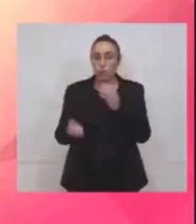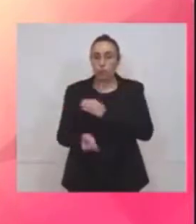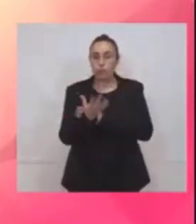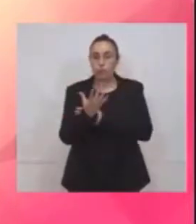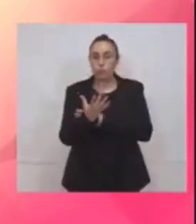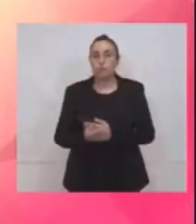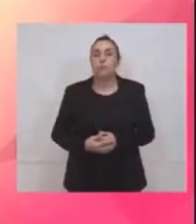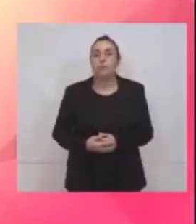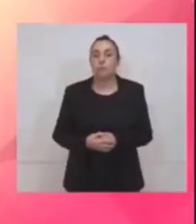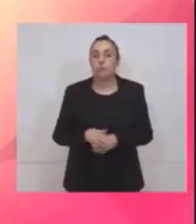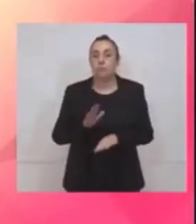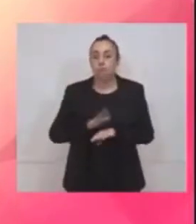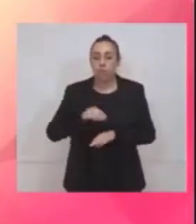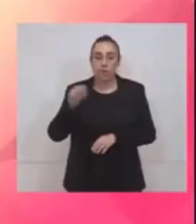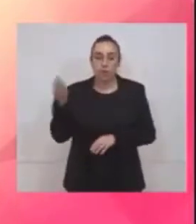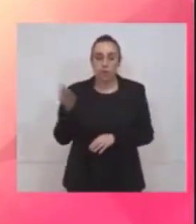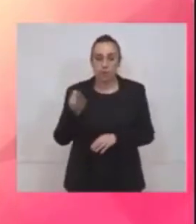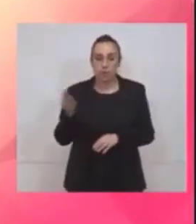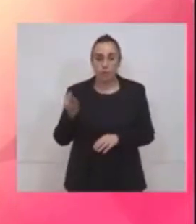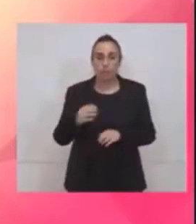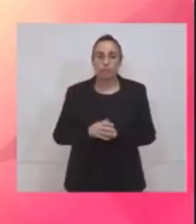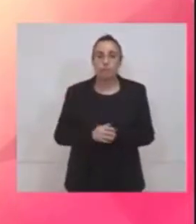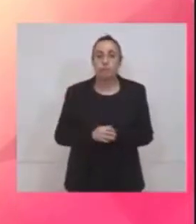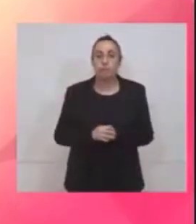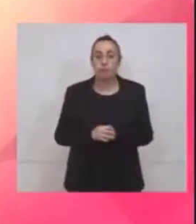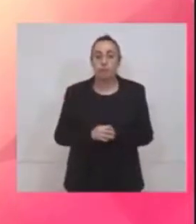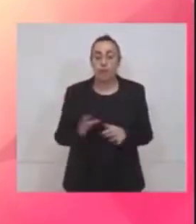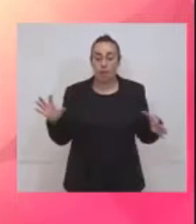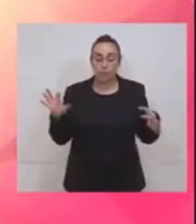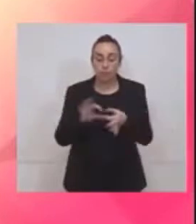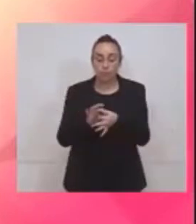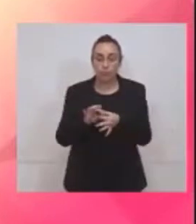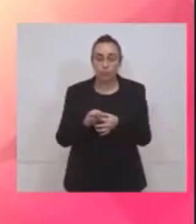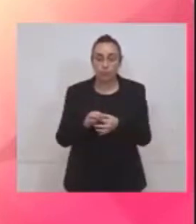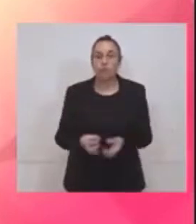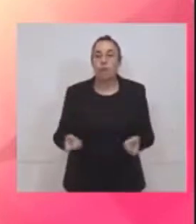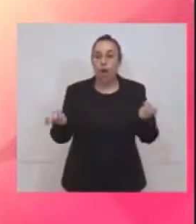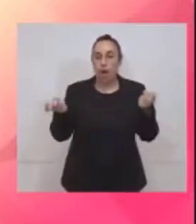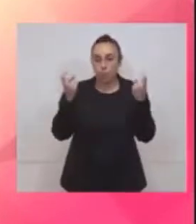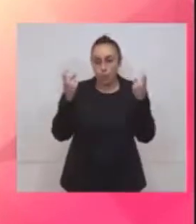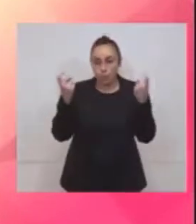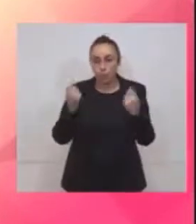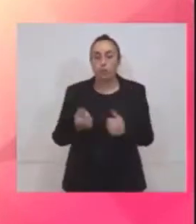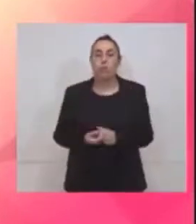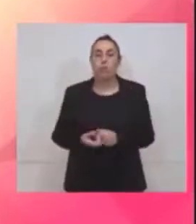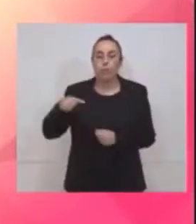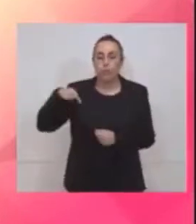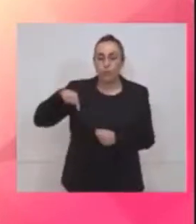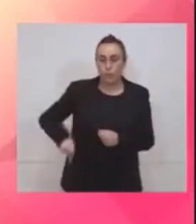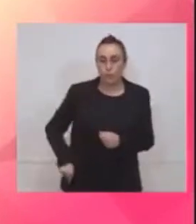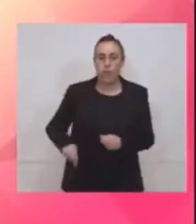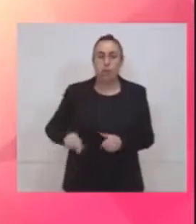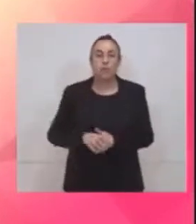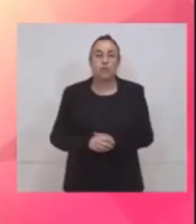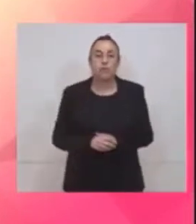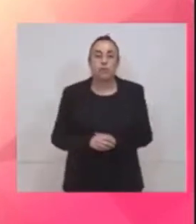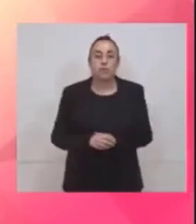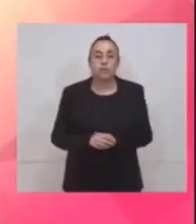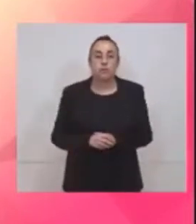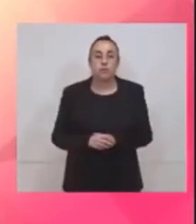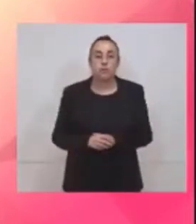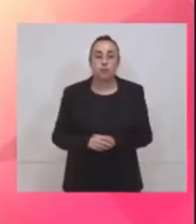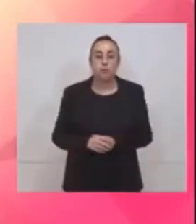ocupacional, unir al alumnado y a profesionales para todo ello. Y después de 10 años, de 11 años y